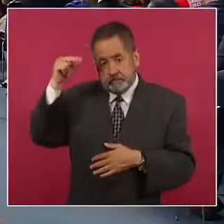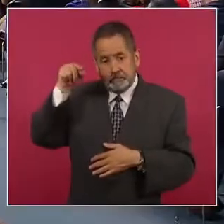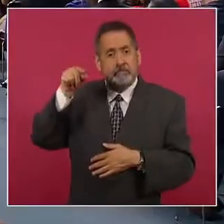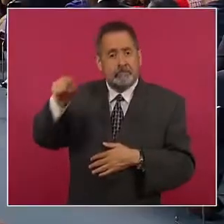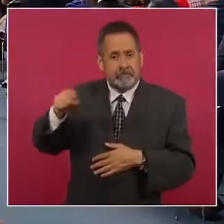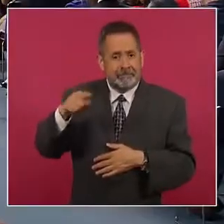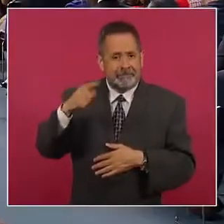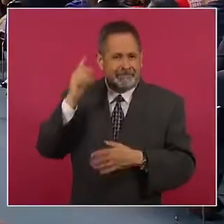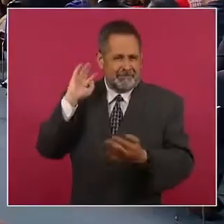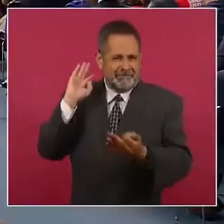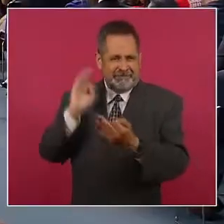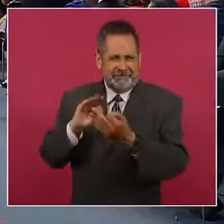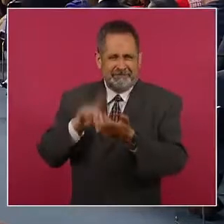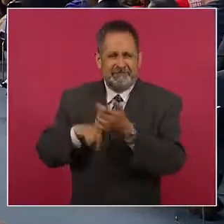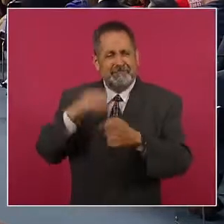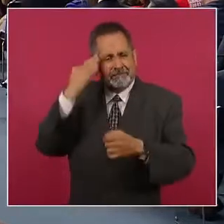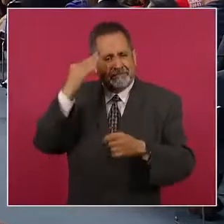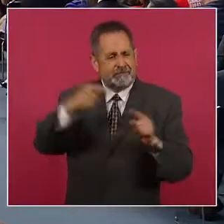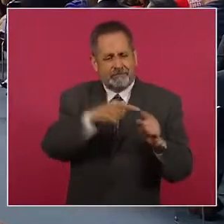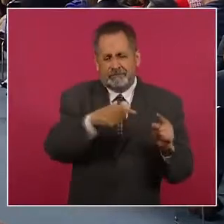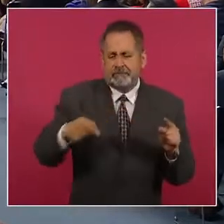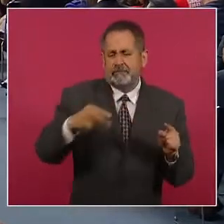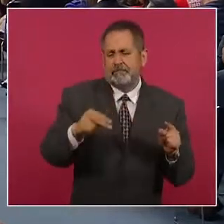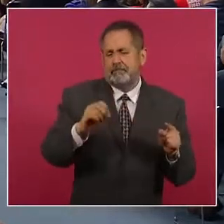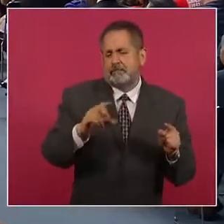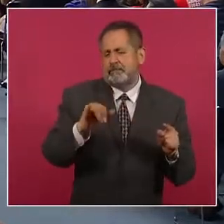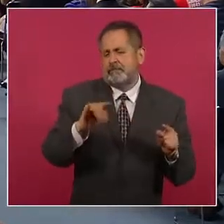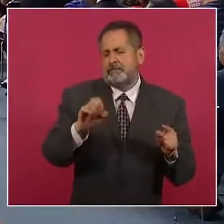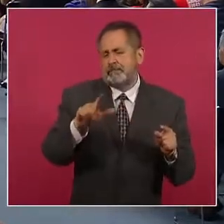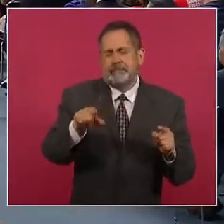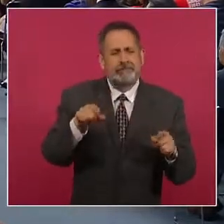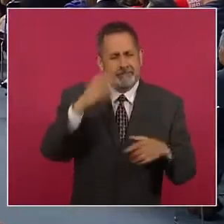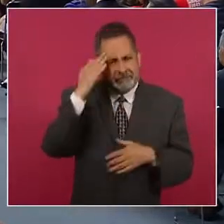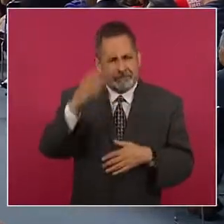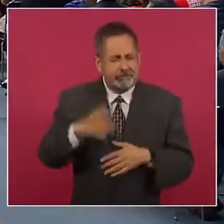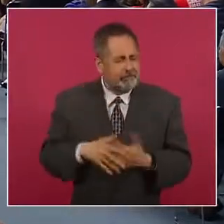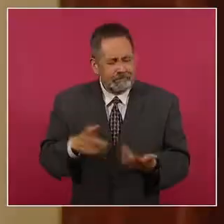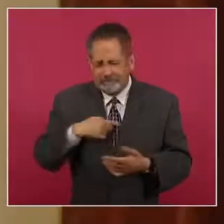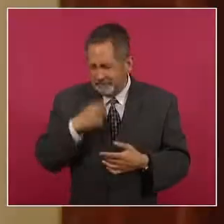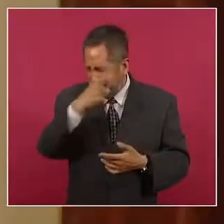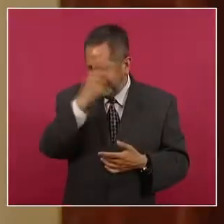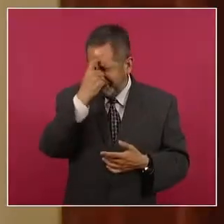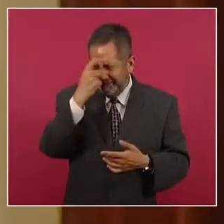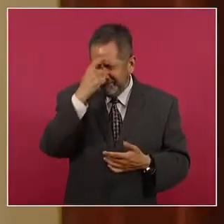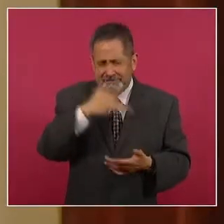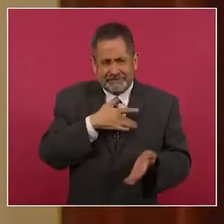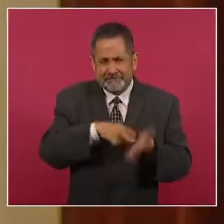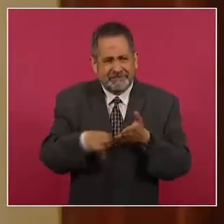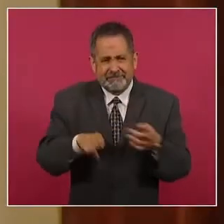en el periodo neoliberal. Fíjense la perversidad.